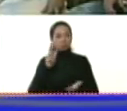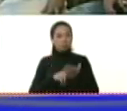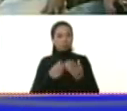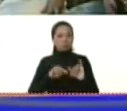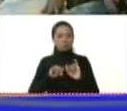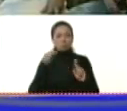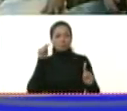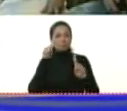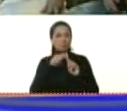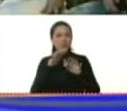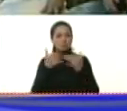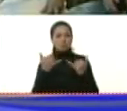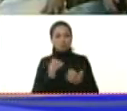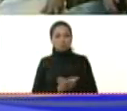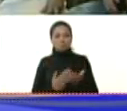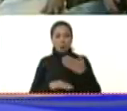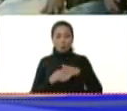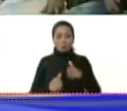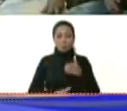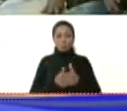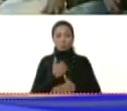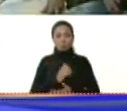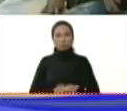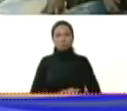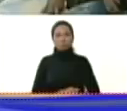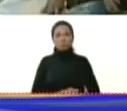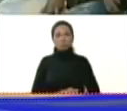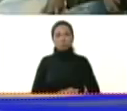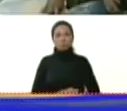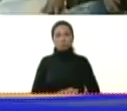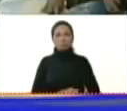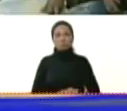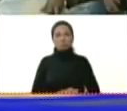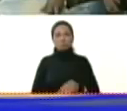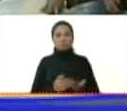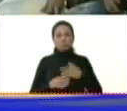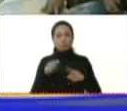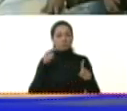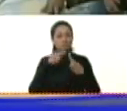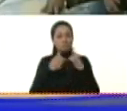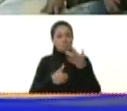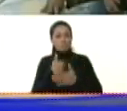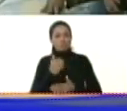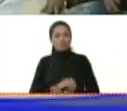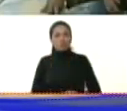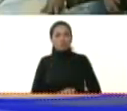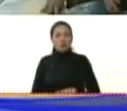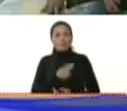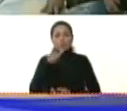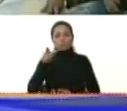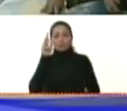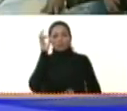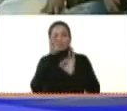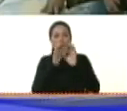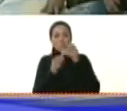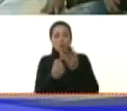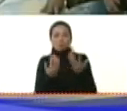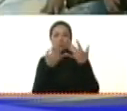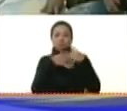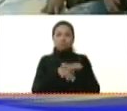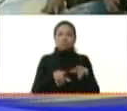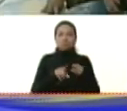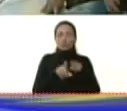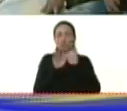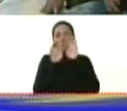esta meta y vamos por más, y vamos por más. Y la gente tiene que tener fe y además incorporarse, lo